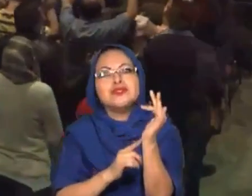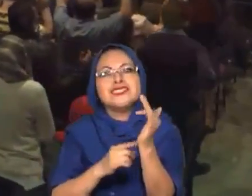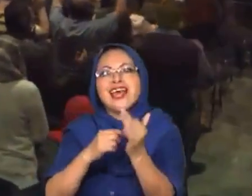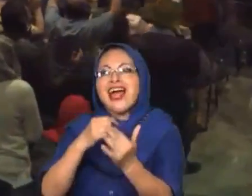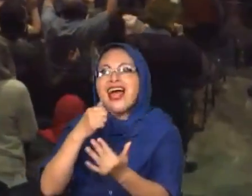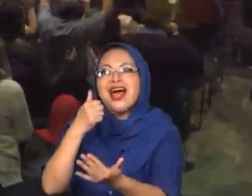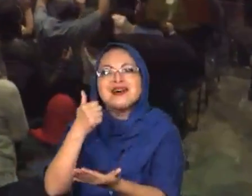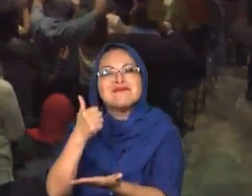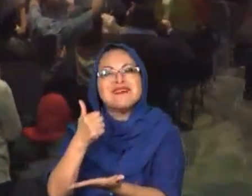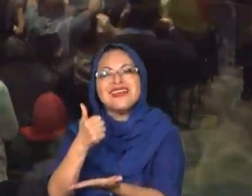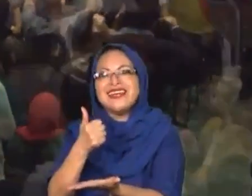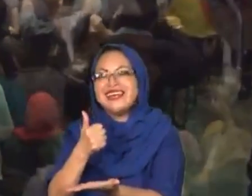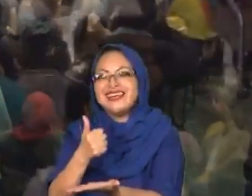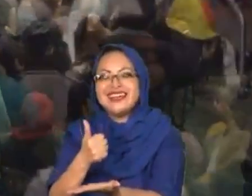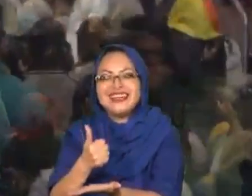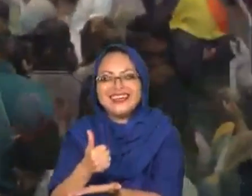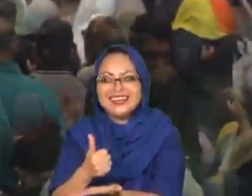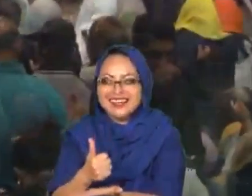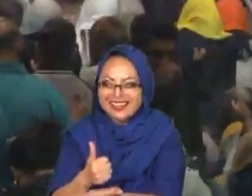Jesús,